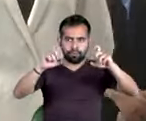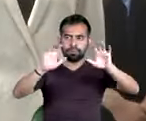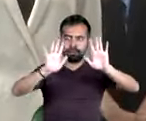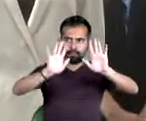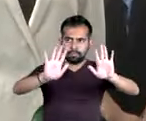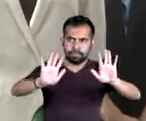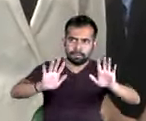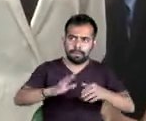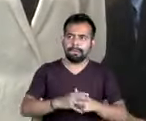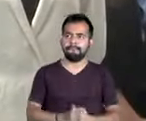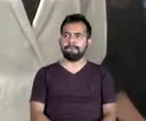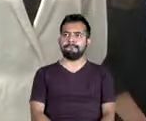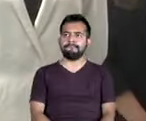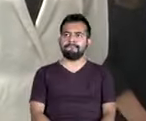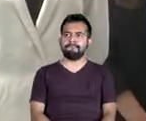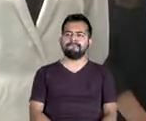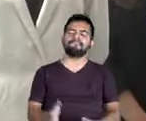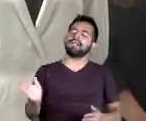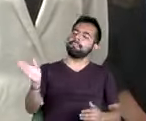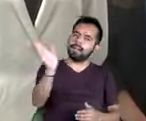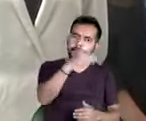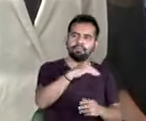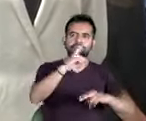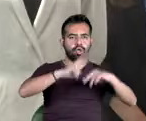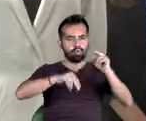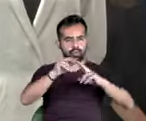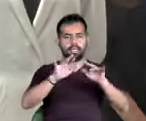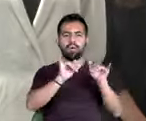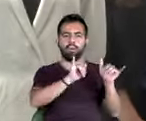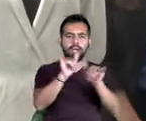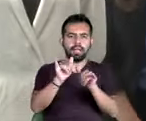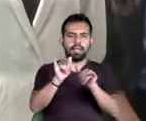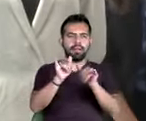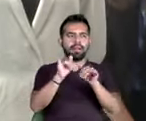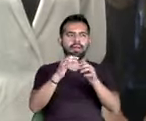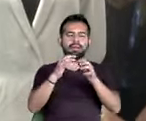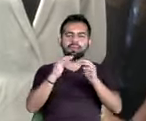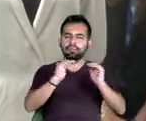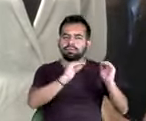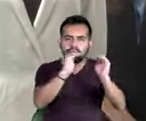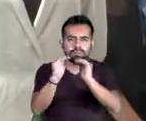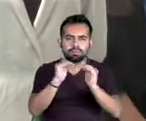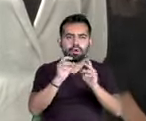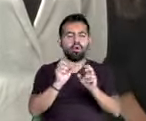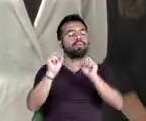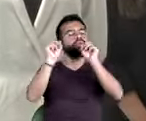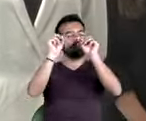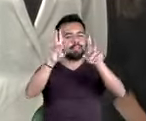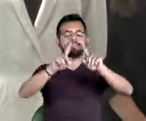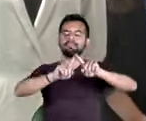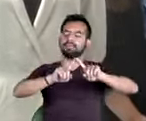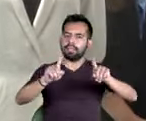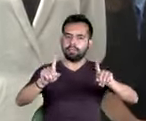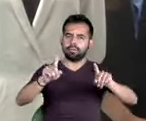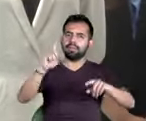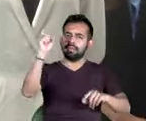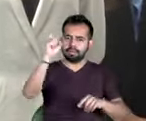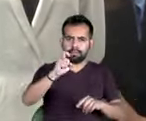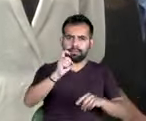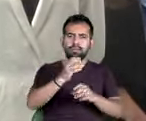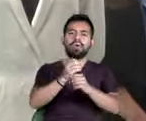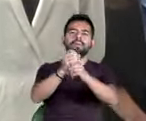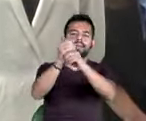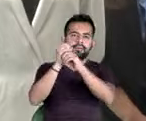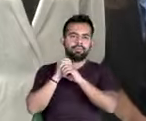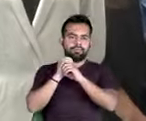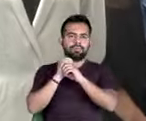hacer obra pública, vamos a construir igualdad, vamos a construir equidad, vamos a abrir oportunidades, pero necesitamos de manera obligatoria